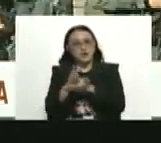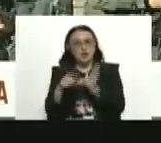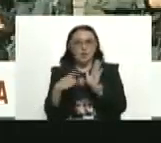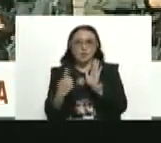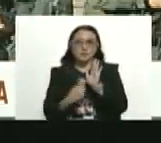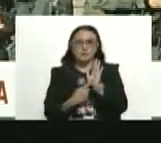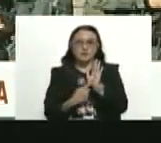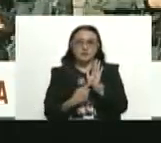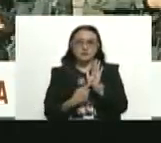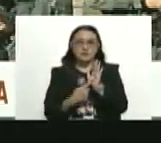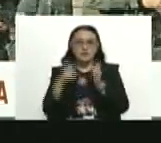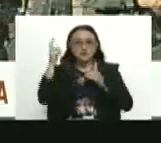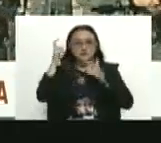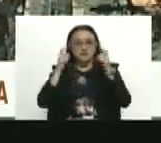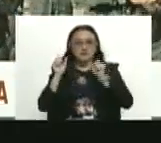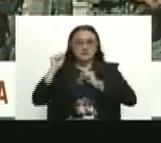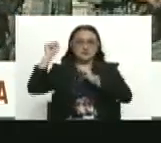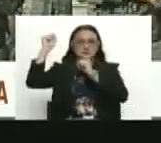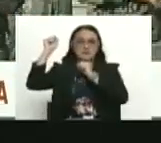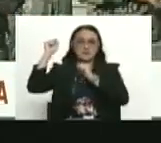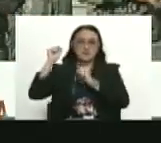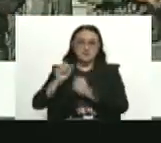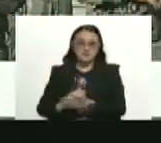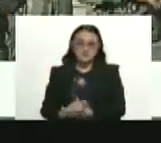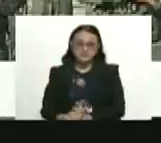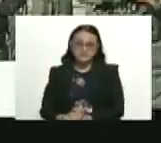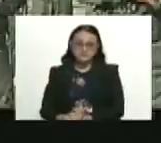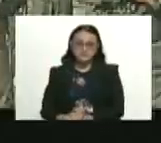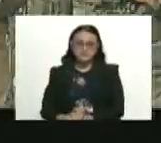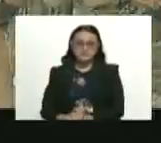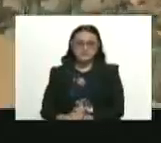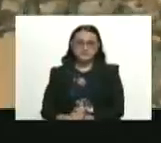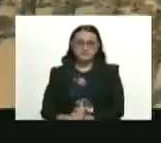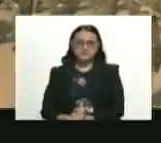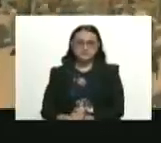absoluta. ¡Chávez vive! ¡La patria sigue!